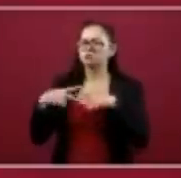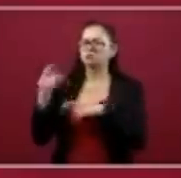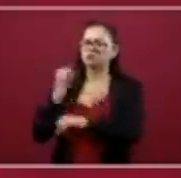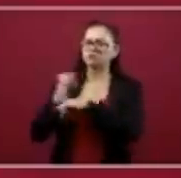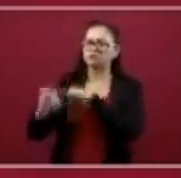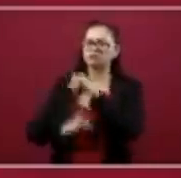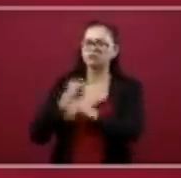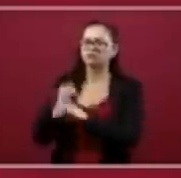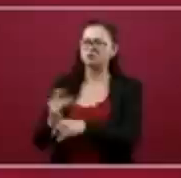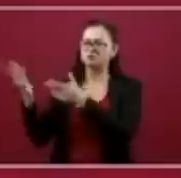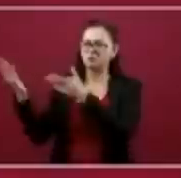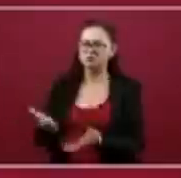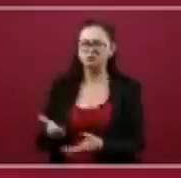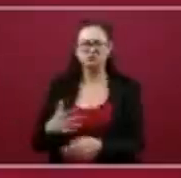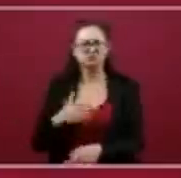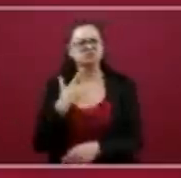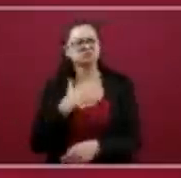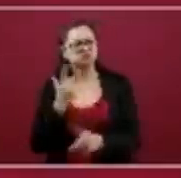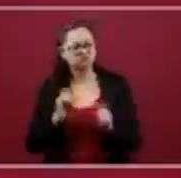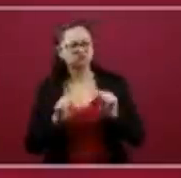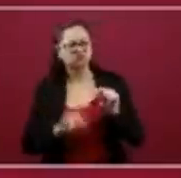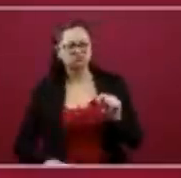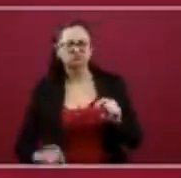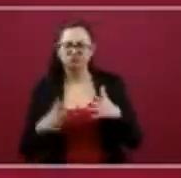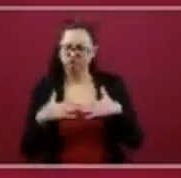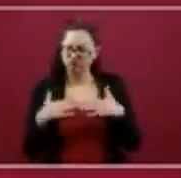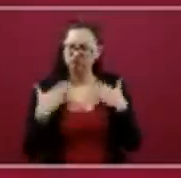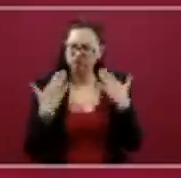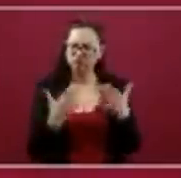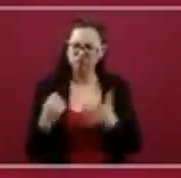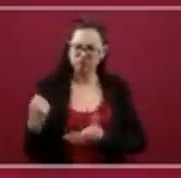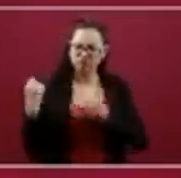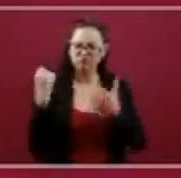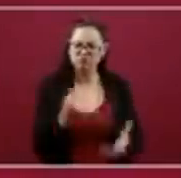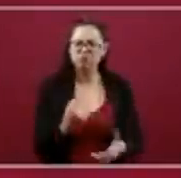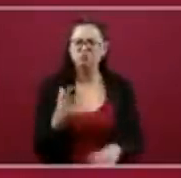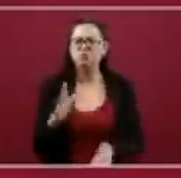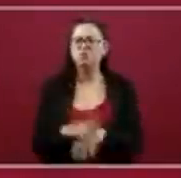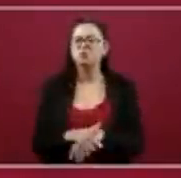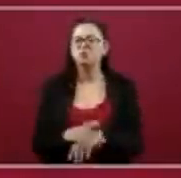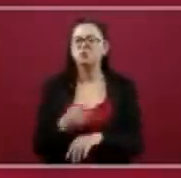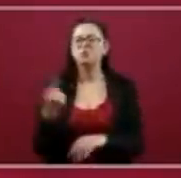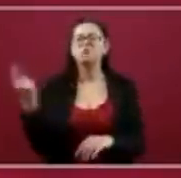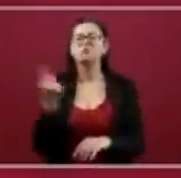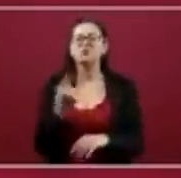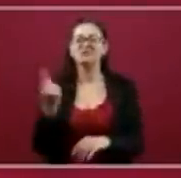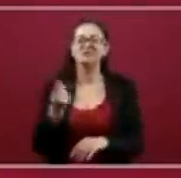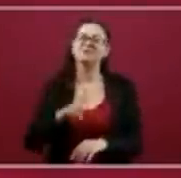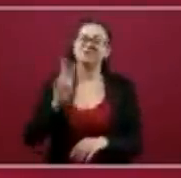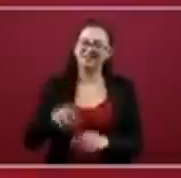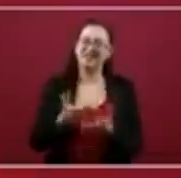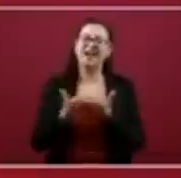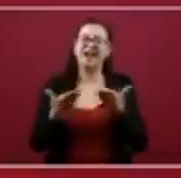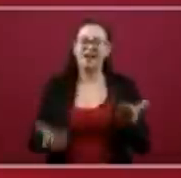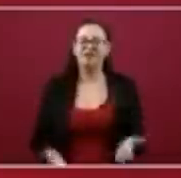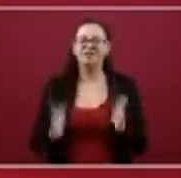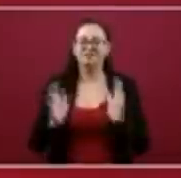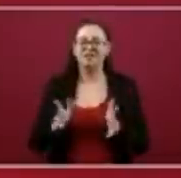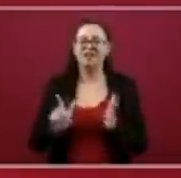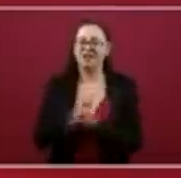y tienen confianza en México, sobre todo porque ya hay un auténtico Estado de Derecho,